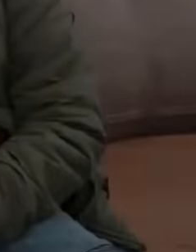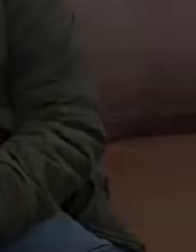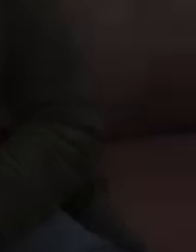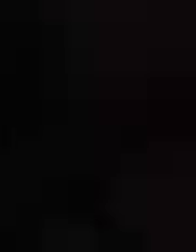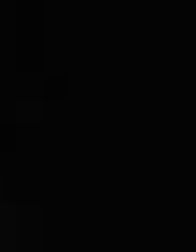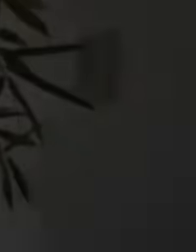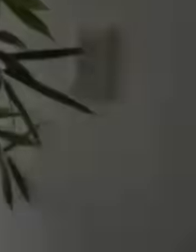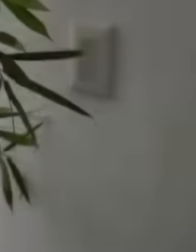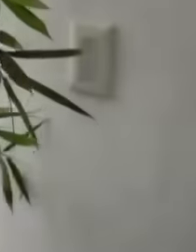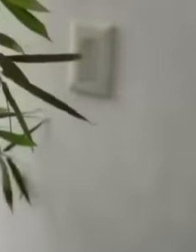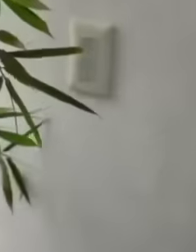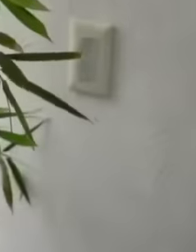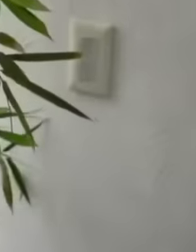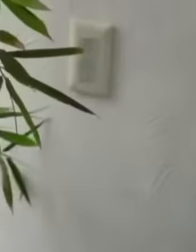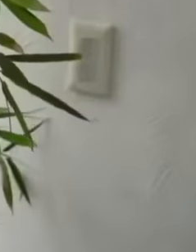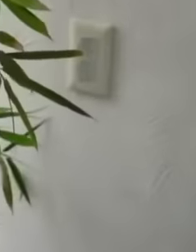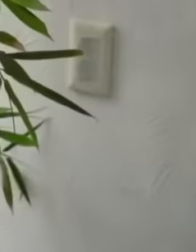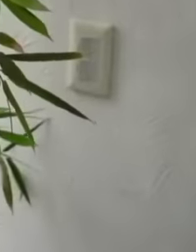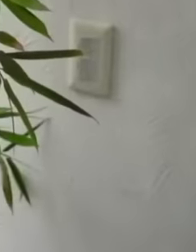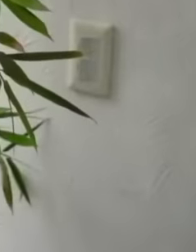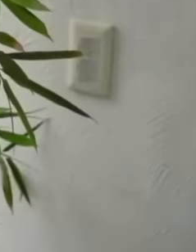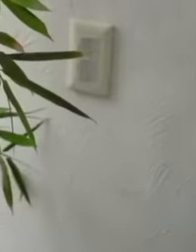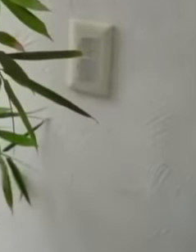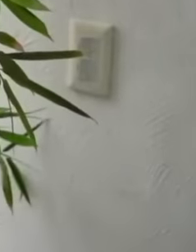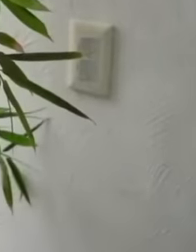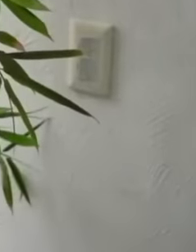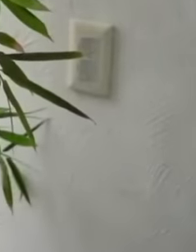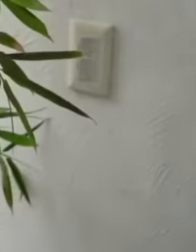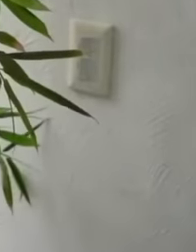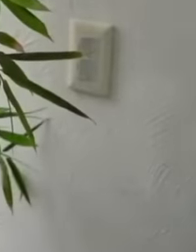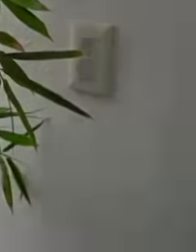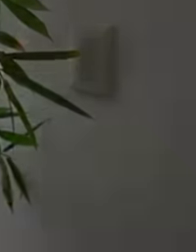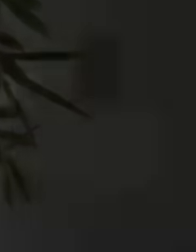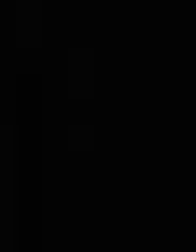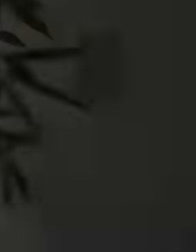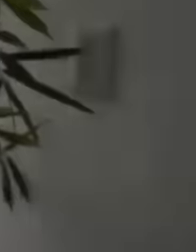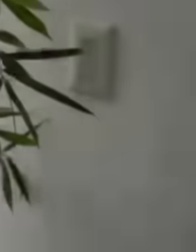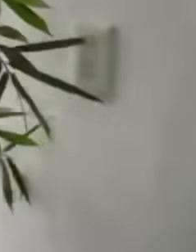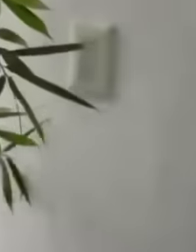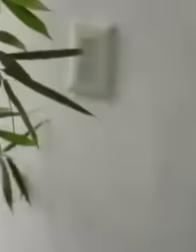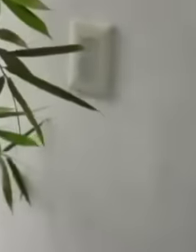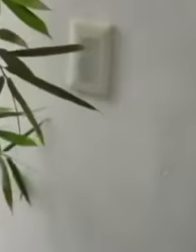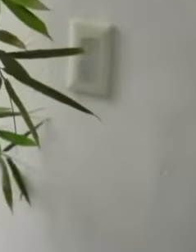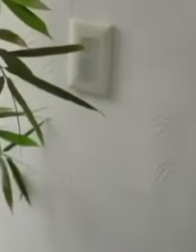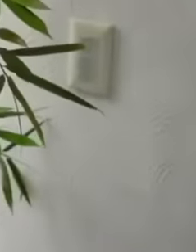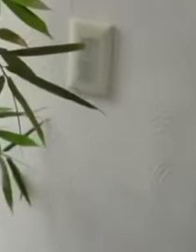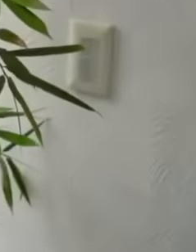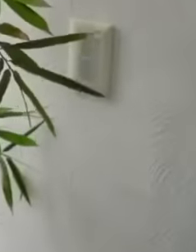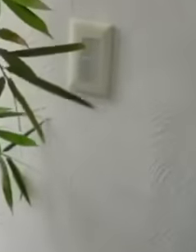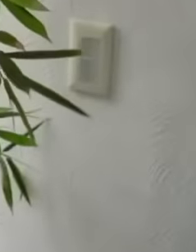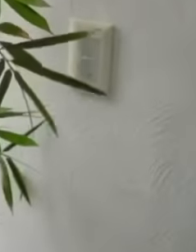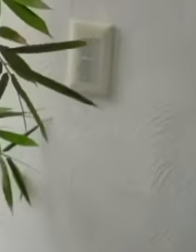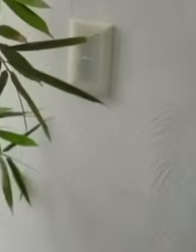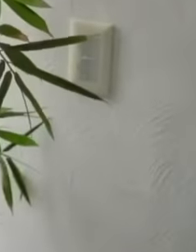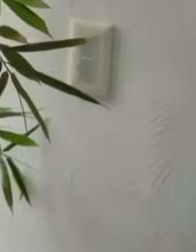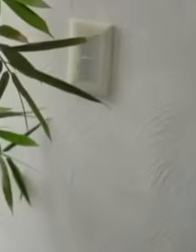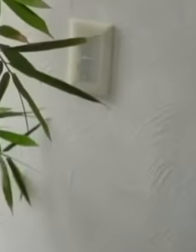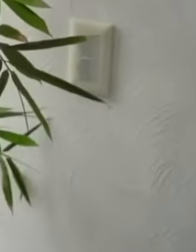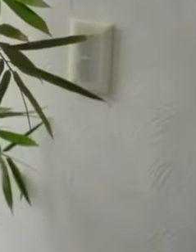ser mexicano. Hola, soy Gisela, soy de la alcaldía Iztapalapa y soy vecina de Iker. Su reacción, pues me